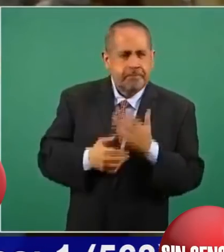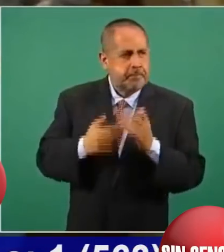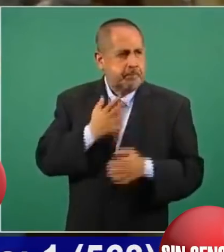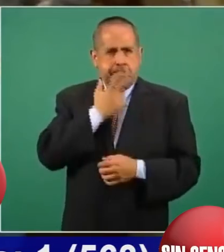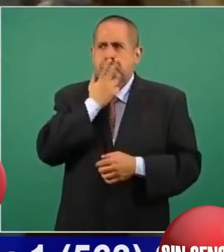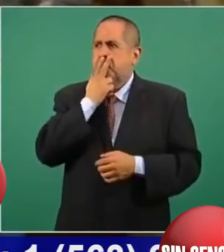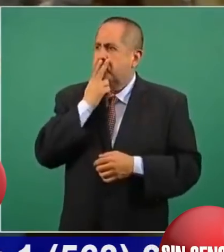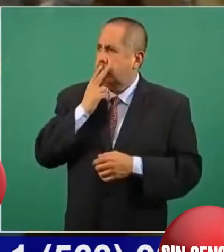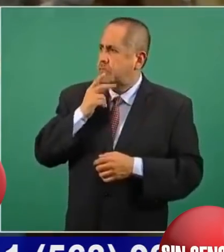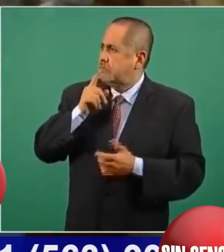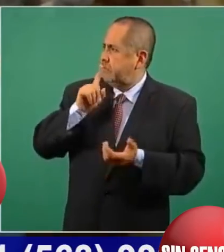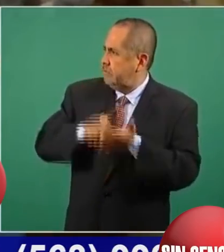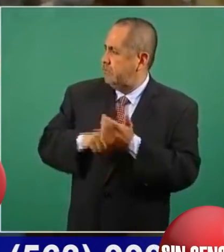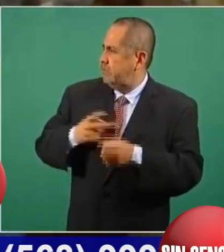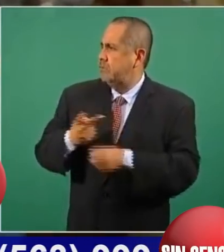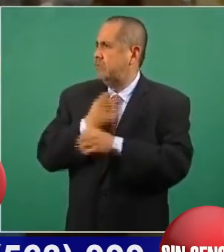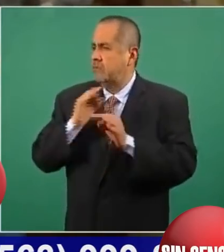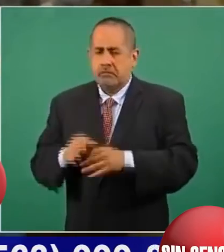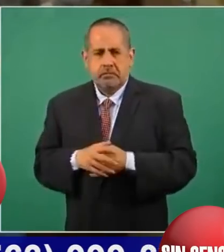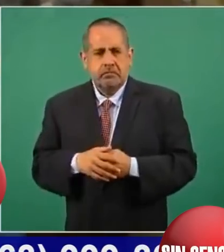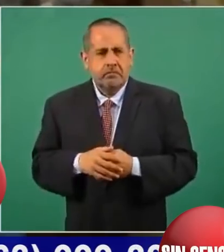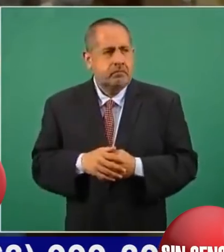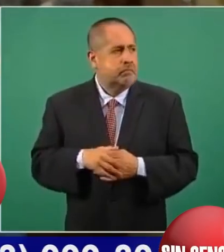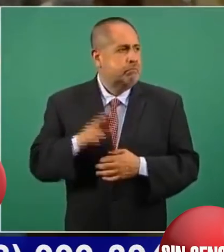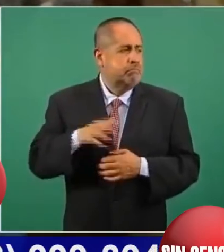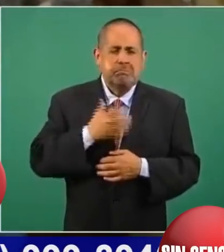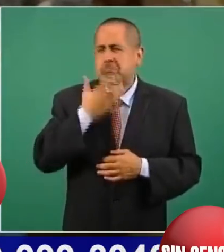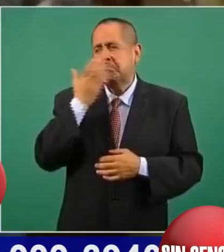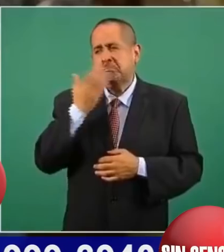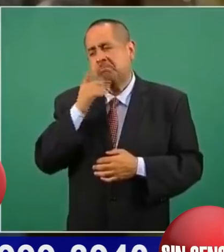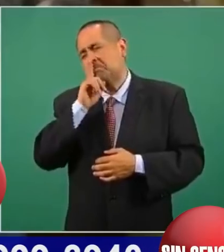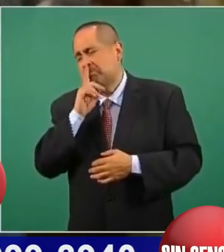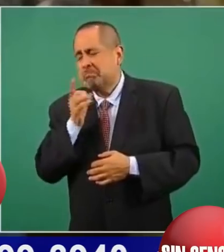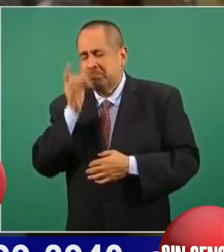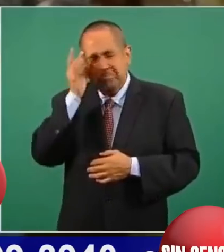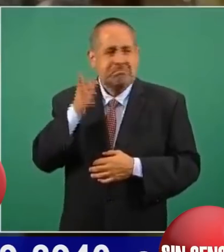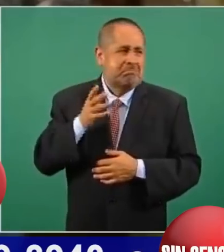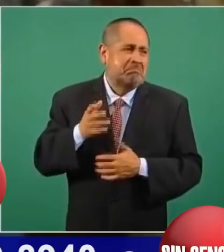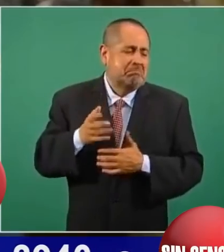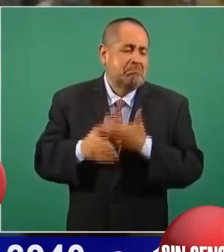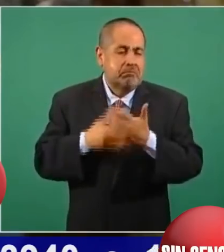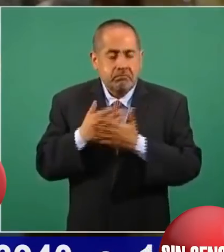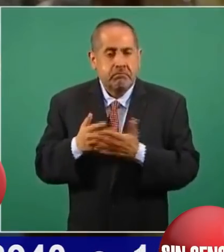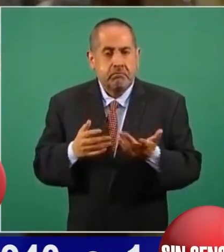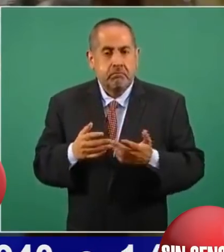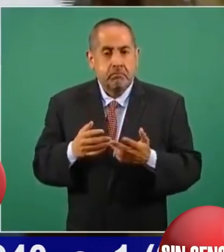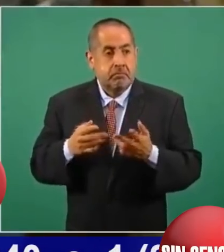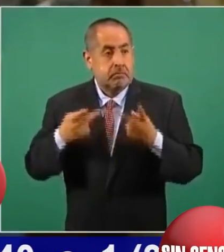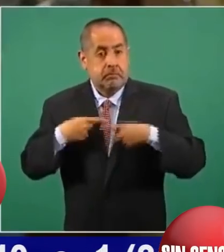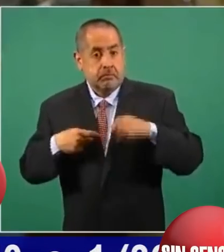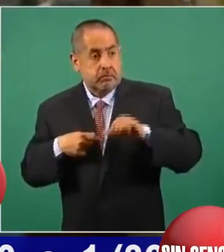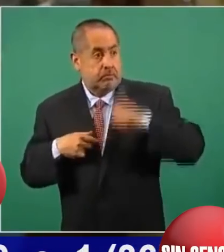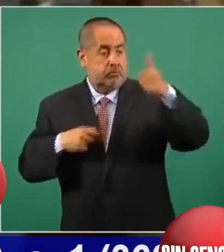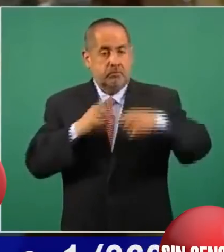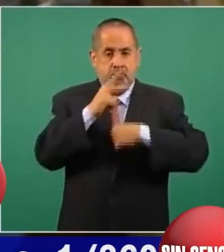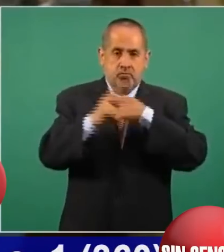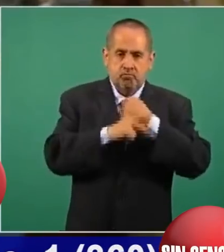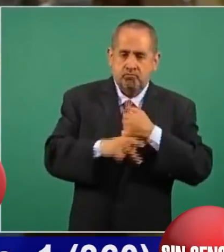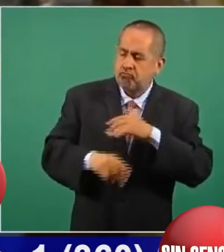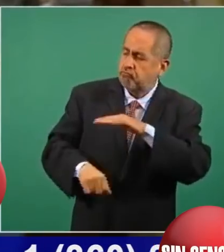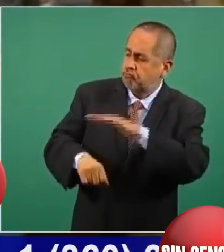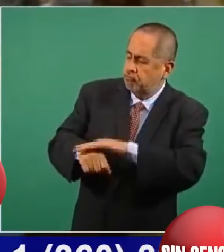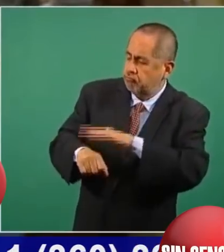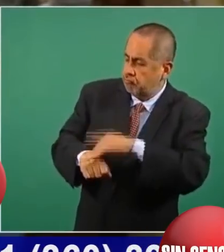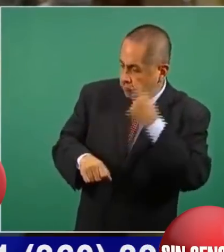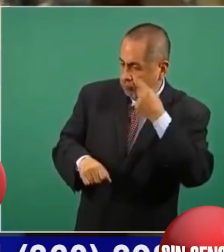que está sucediendo ahorita en México, se nos vuelve tan cotidiano que en momentos escuchamos gente de otro país y nos